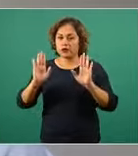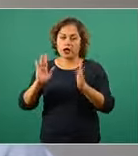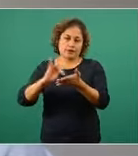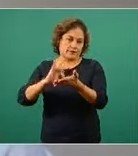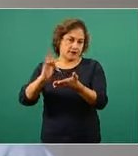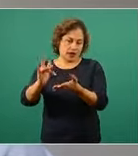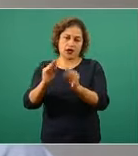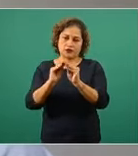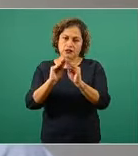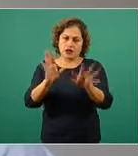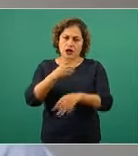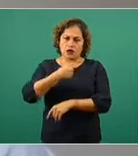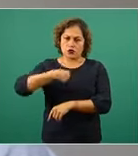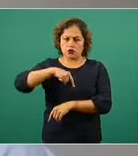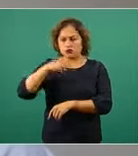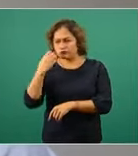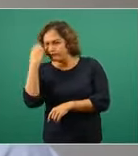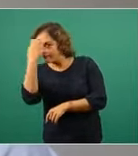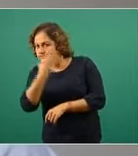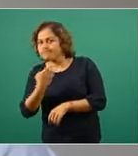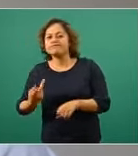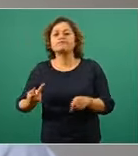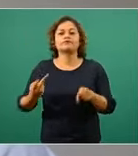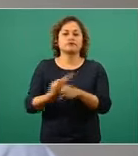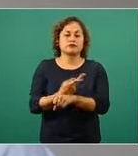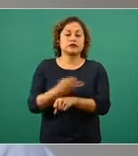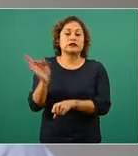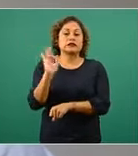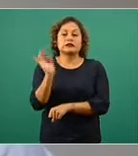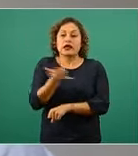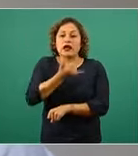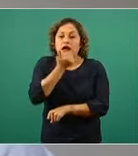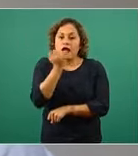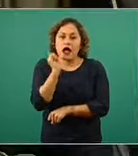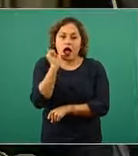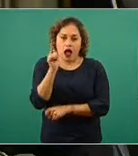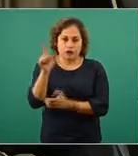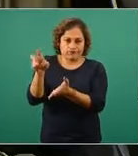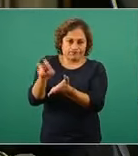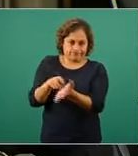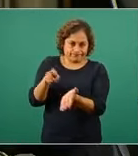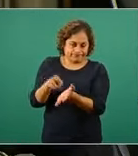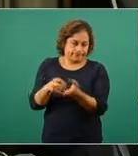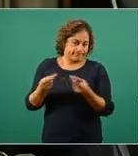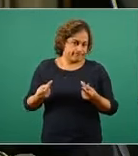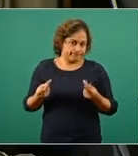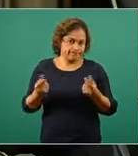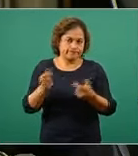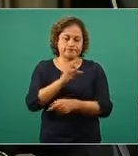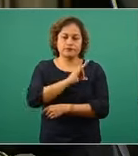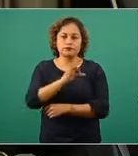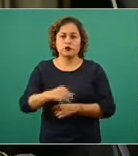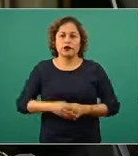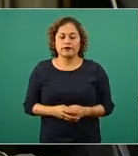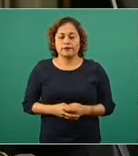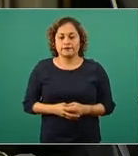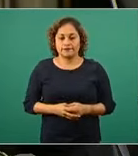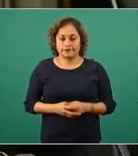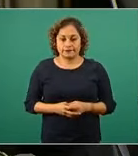gusto lo revisamos para, si hubiera ahí alguna omisión, pues inmediatamente poder corregirla, ¿no?, sin mayor